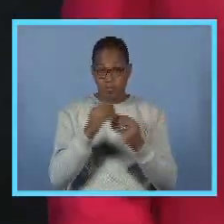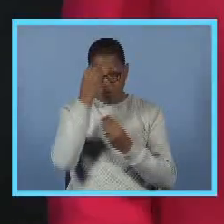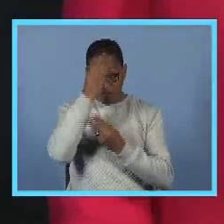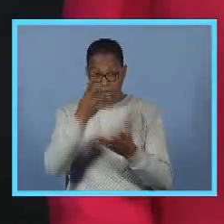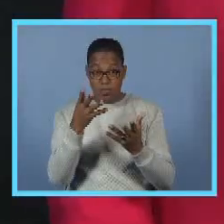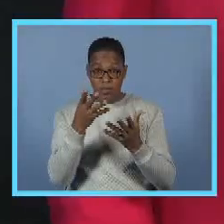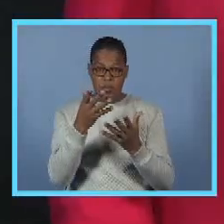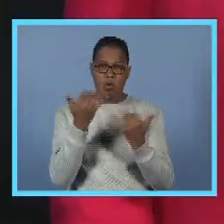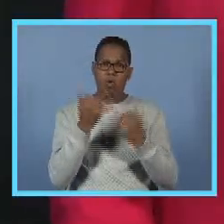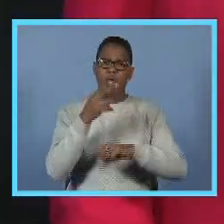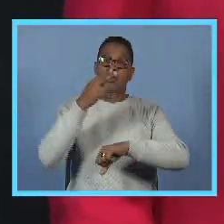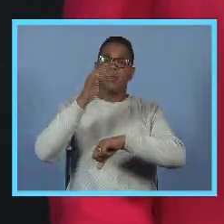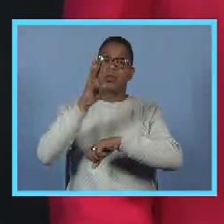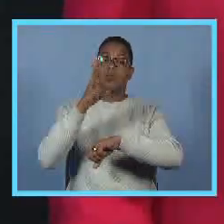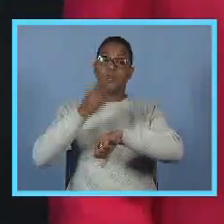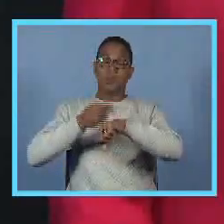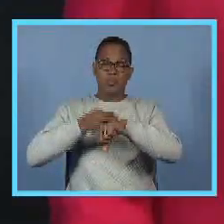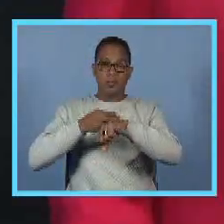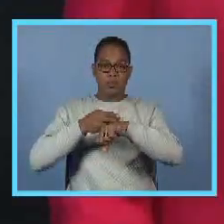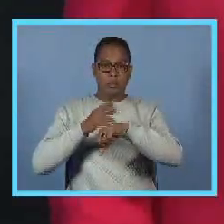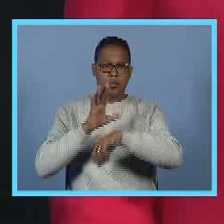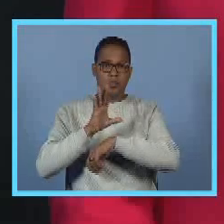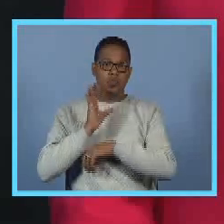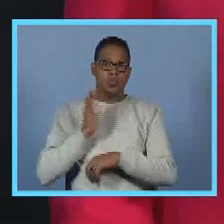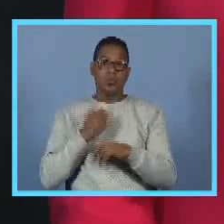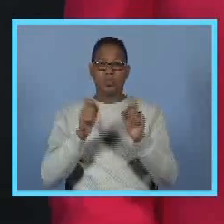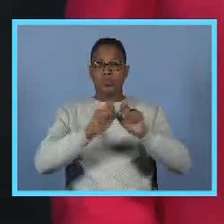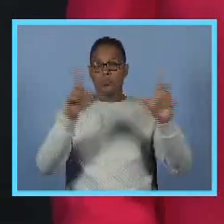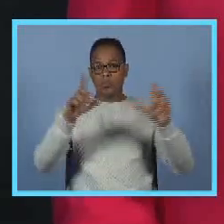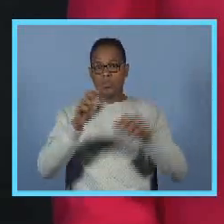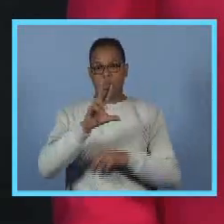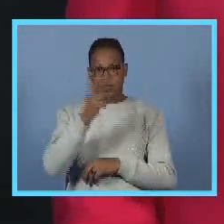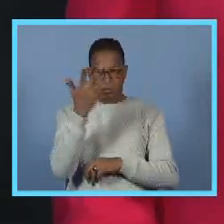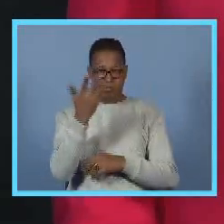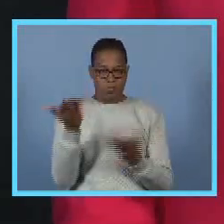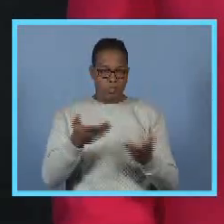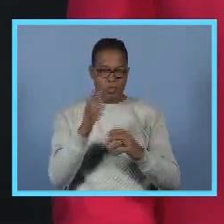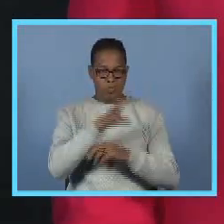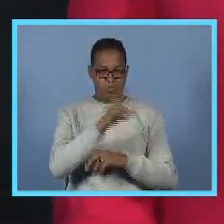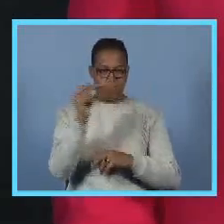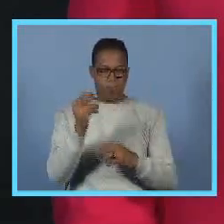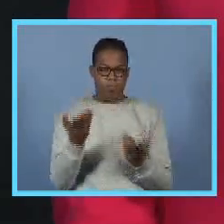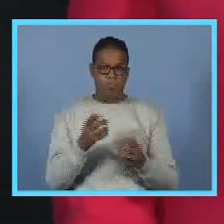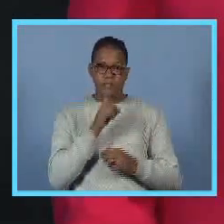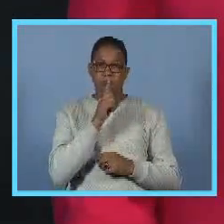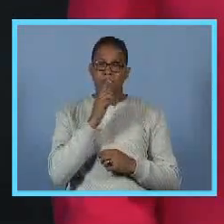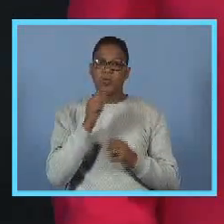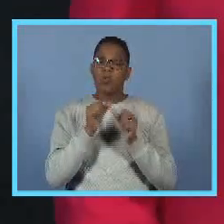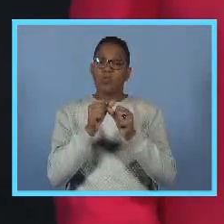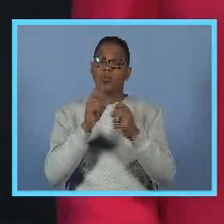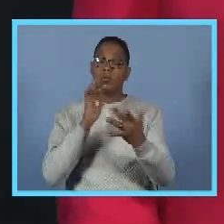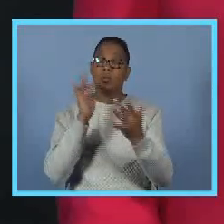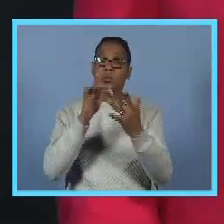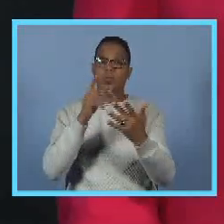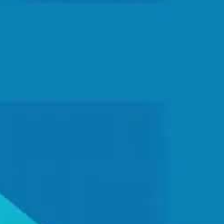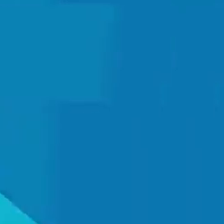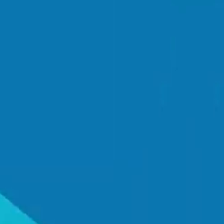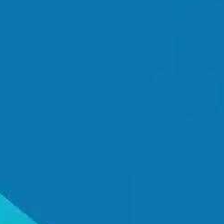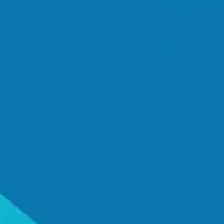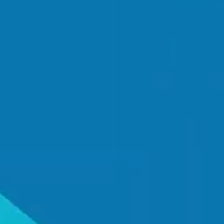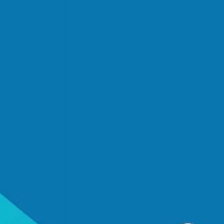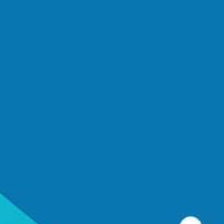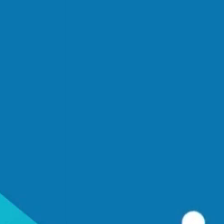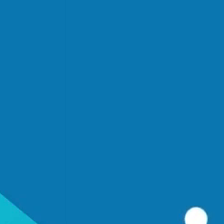otras informaciones a las 6 de la tarde, nuestra emisión, tercera emisión de Central de Noticias, y por supuesto siga conectado con RTVD.